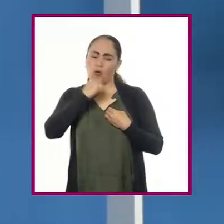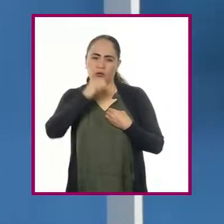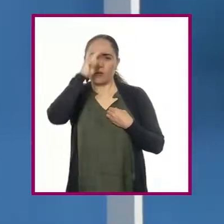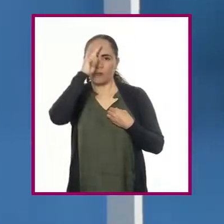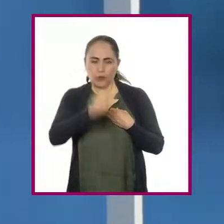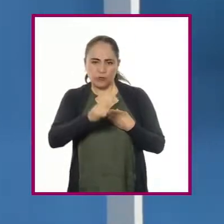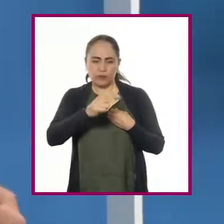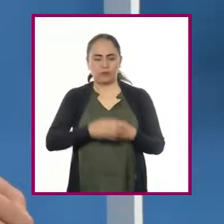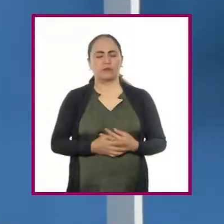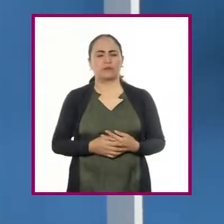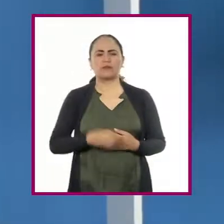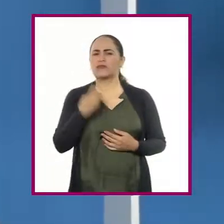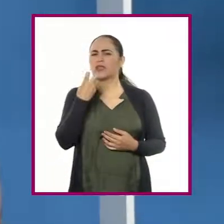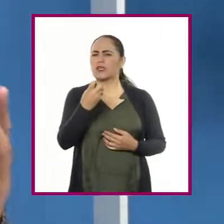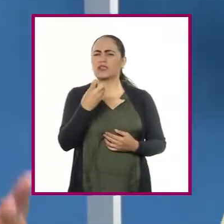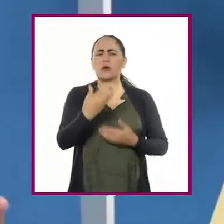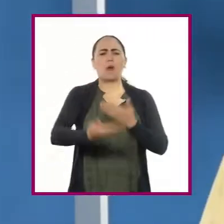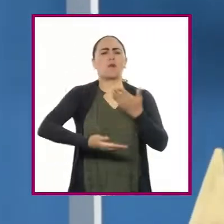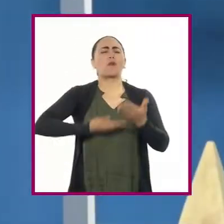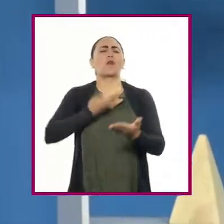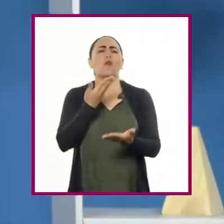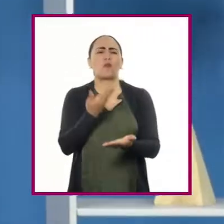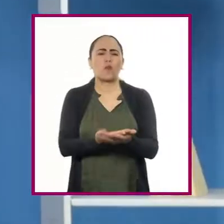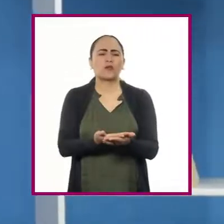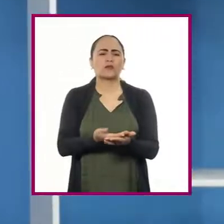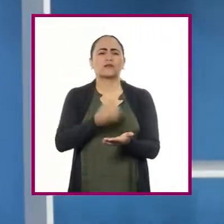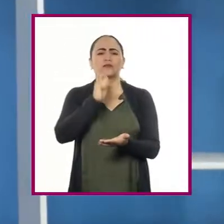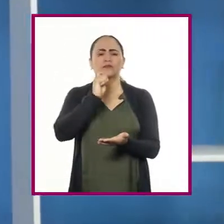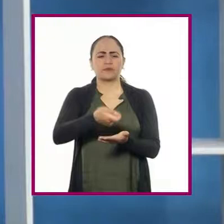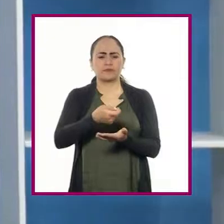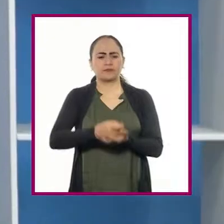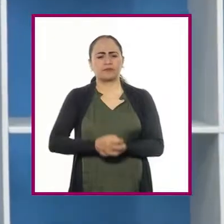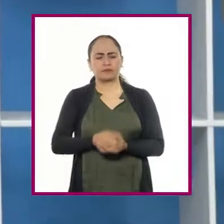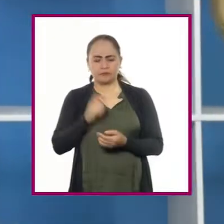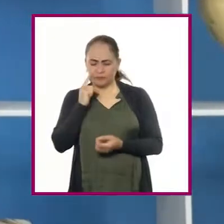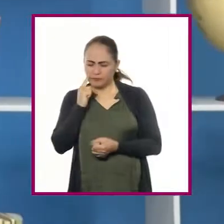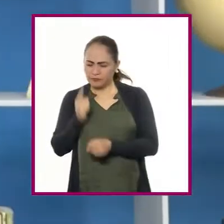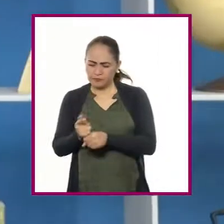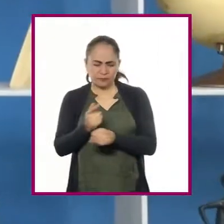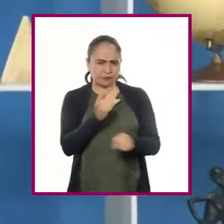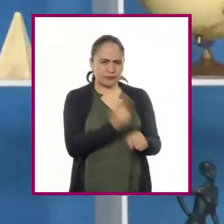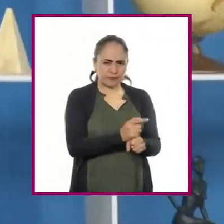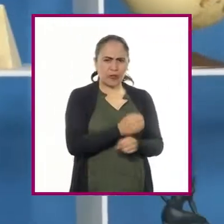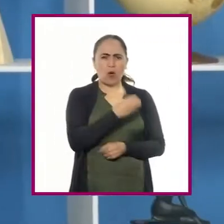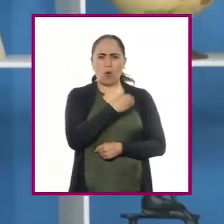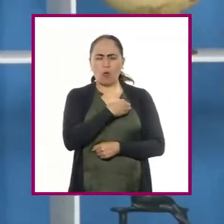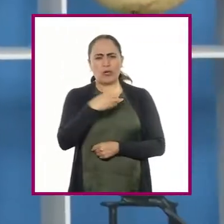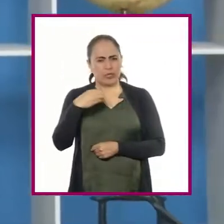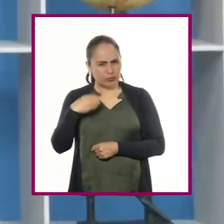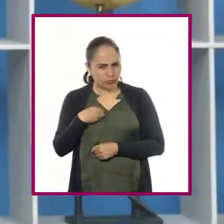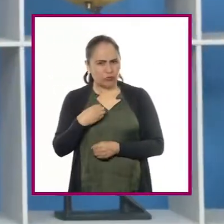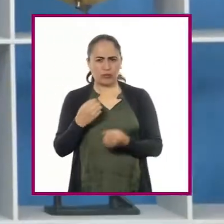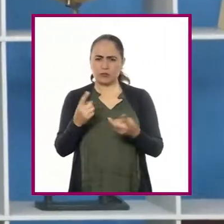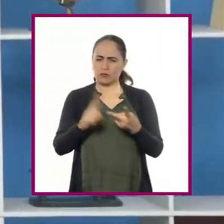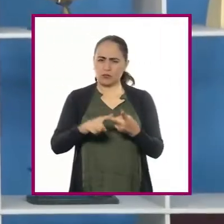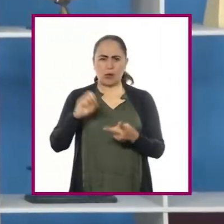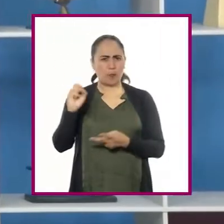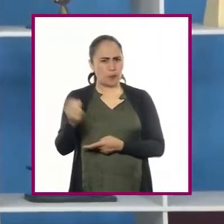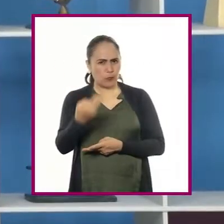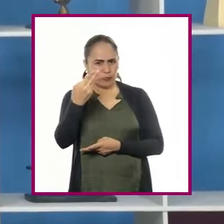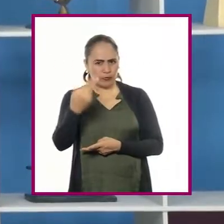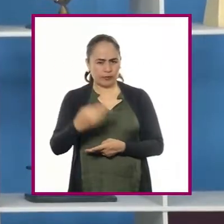propuesta social conllevaba al mismo tiempo diferencias en cuanto a obligaciones y privilegios. Por